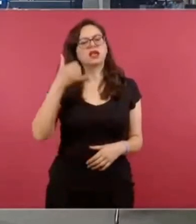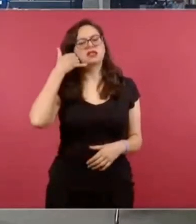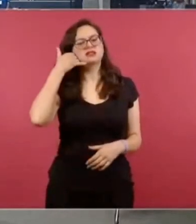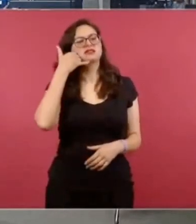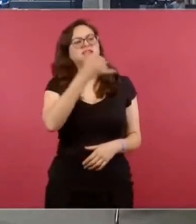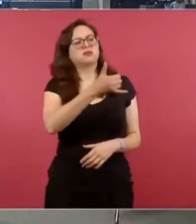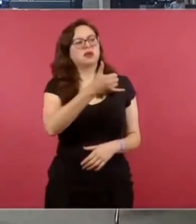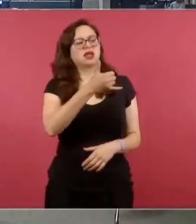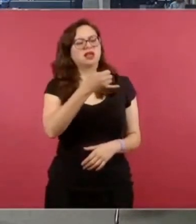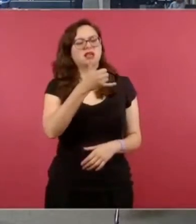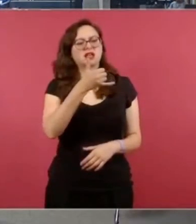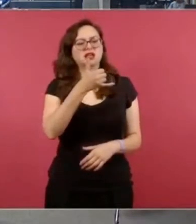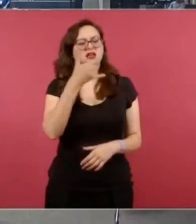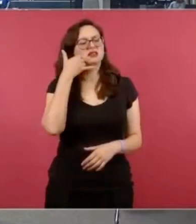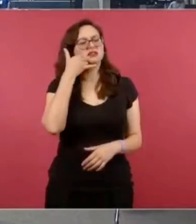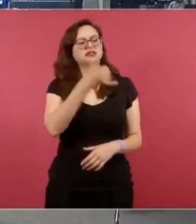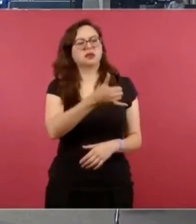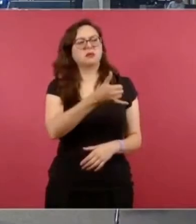teléfono.